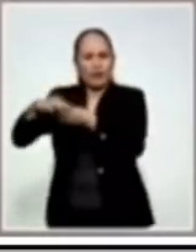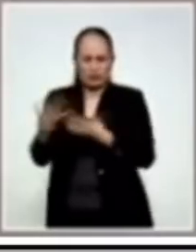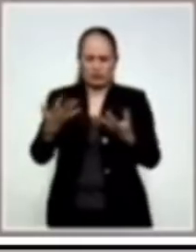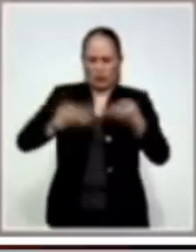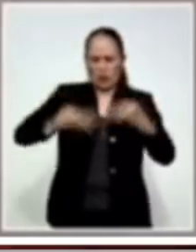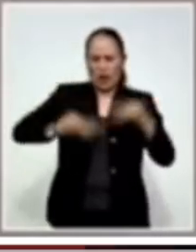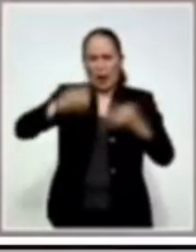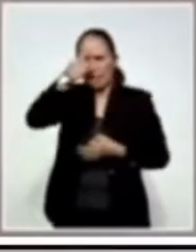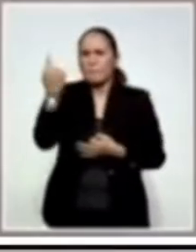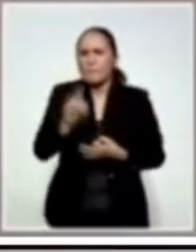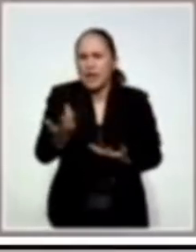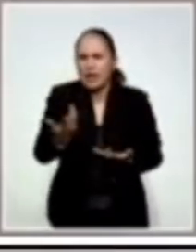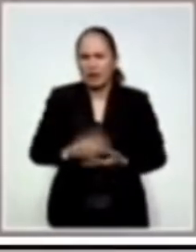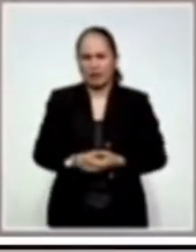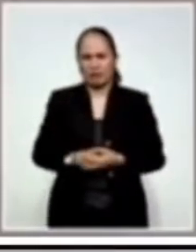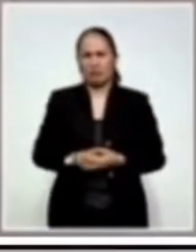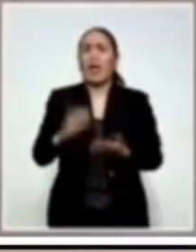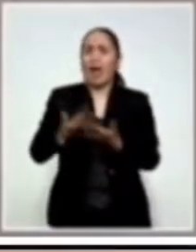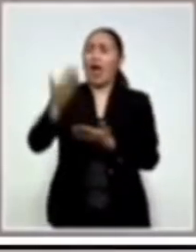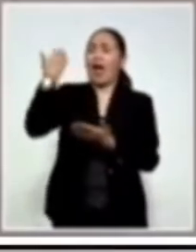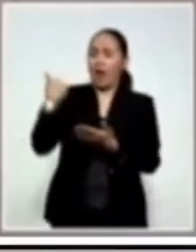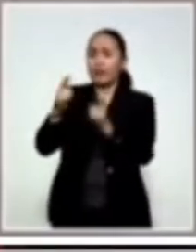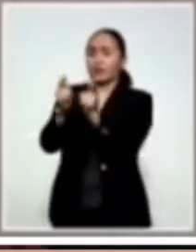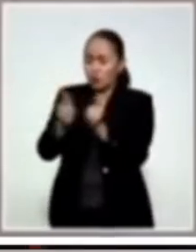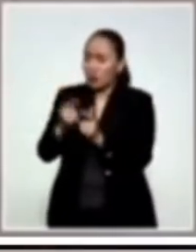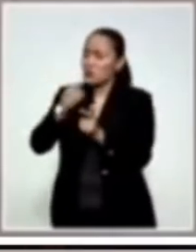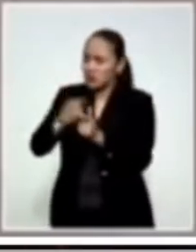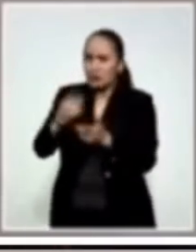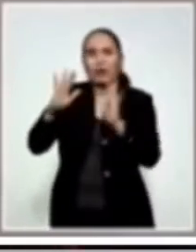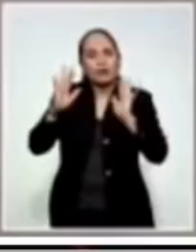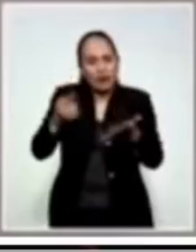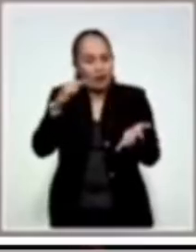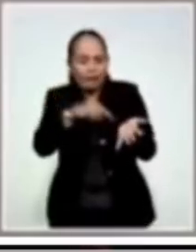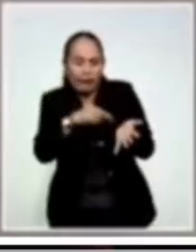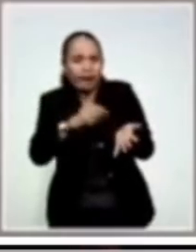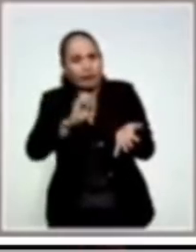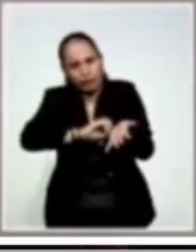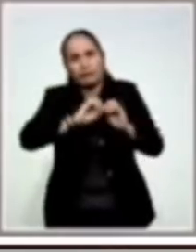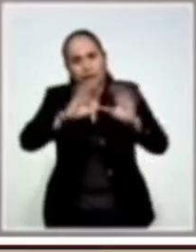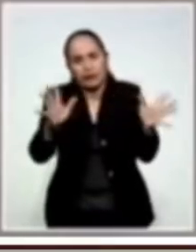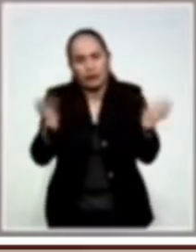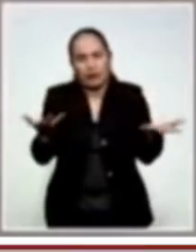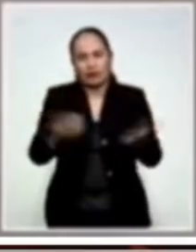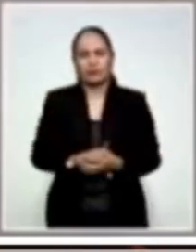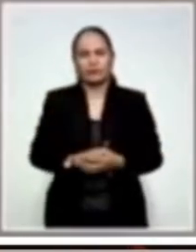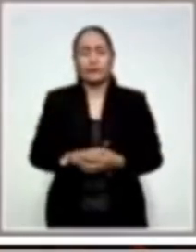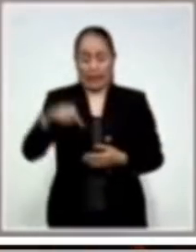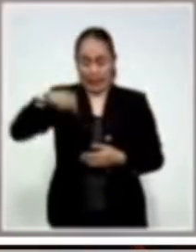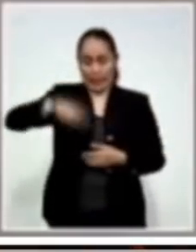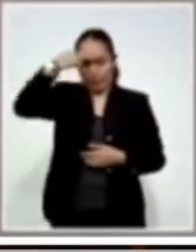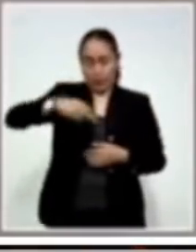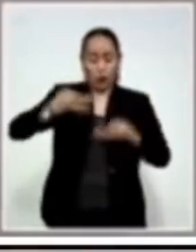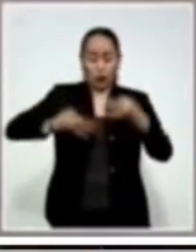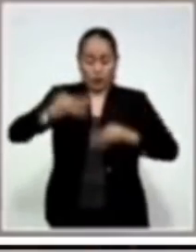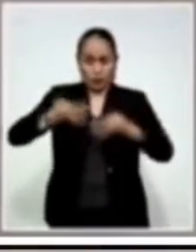tribunales constitucionales del mundo si ya hubo un grupo que nos dice lo que es evidente? Y hay tribunales como el nuestro que tienen